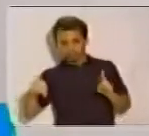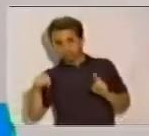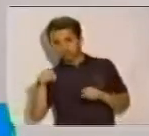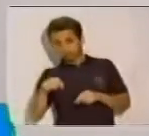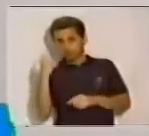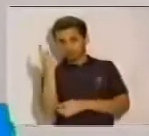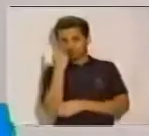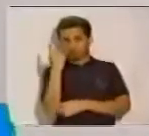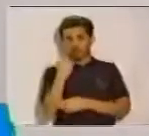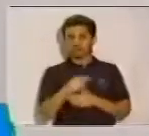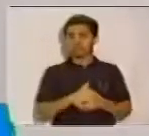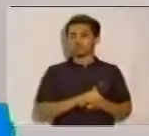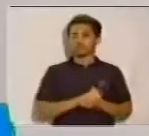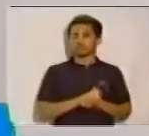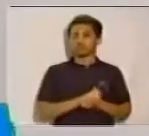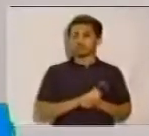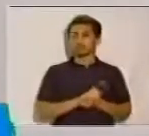¿eh?